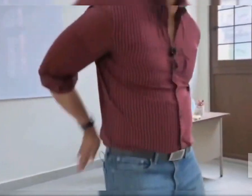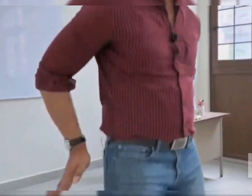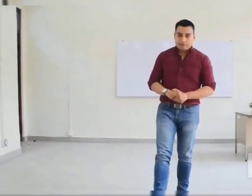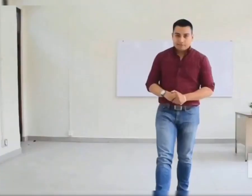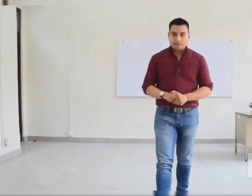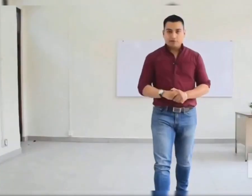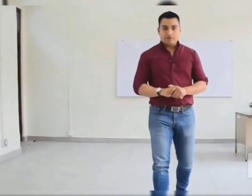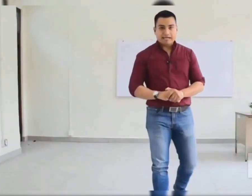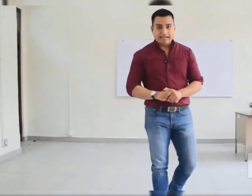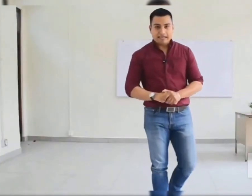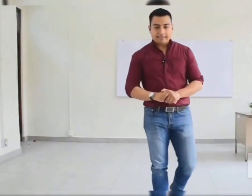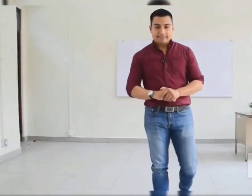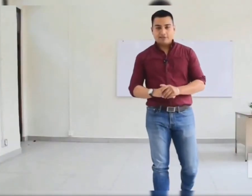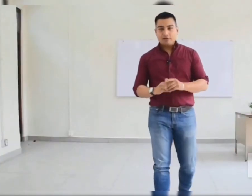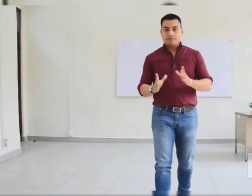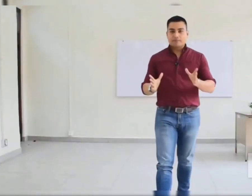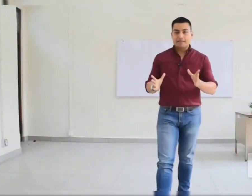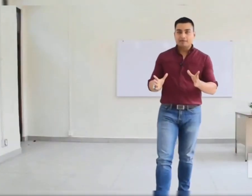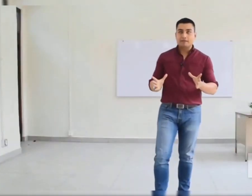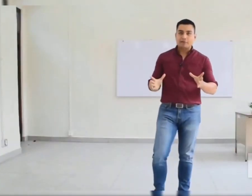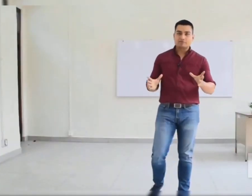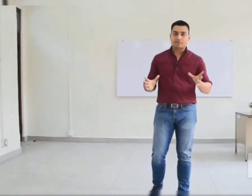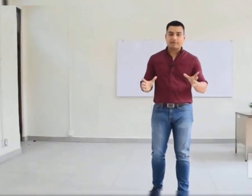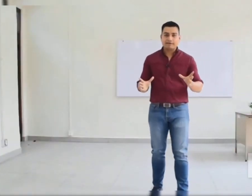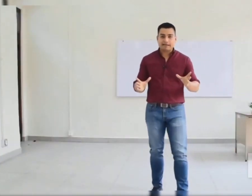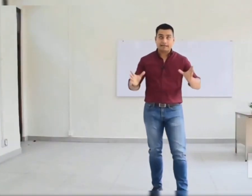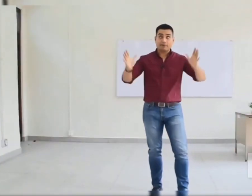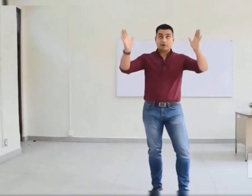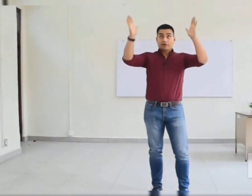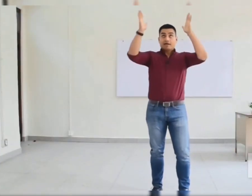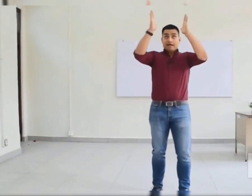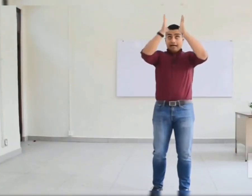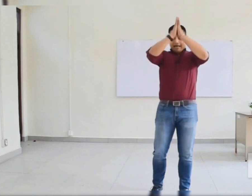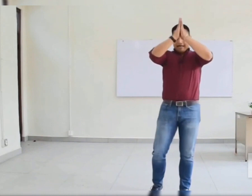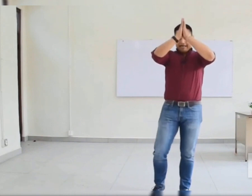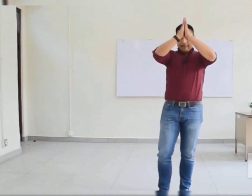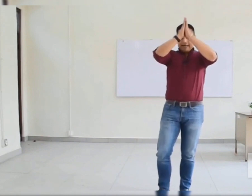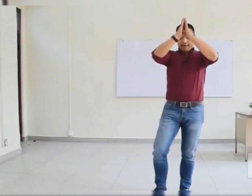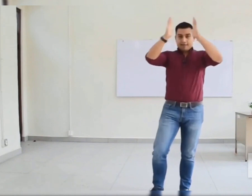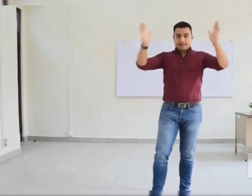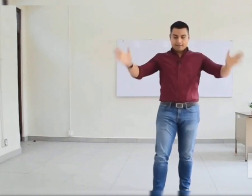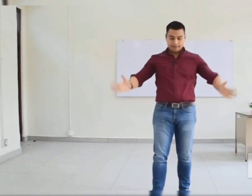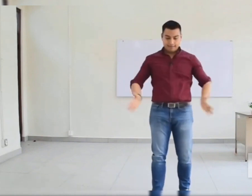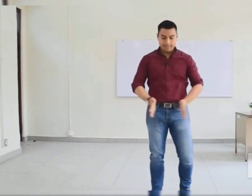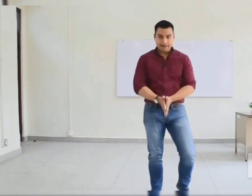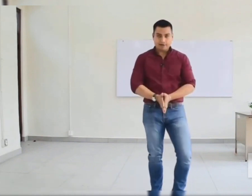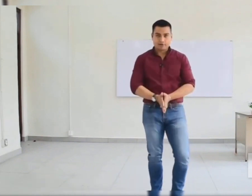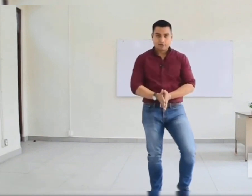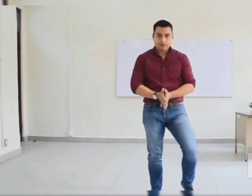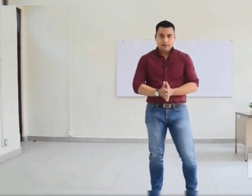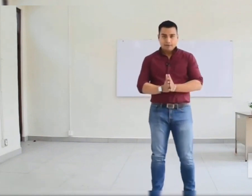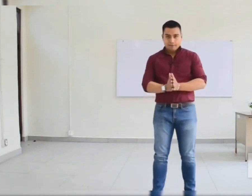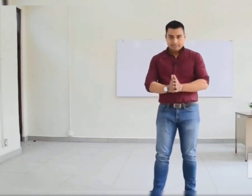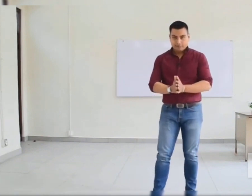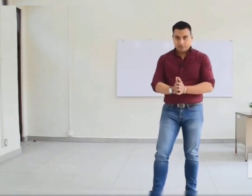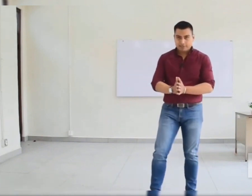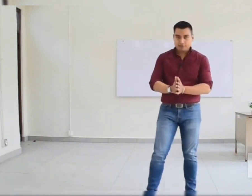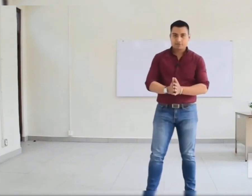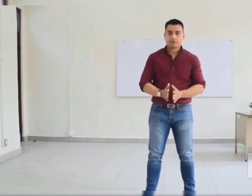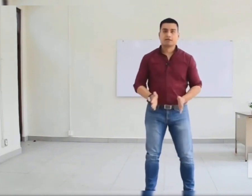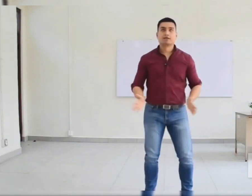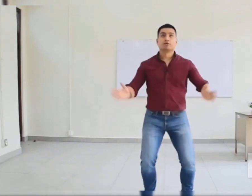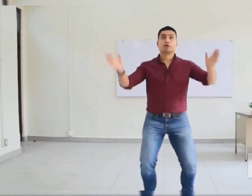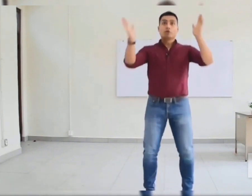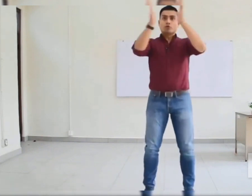Muy bien. Ahora vamos a modificar el ejercicio y los aplausos se van a llevar a cabo arriba y abajo.